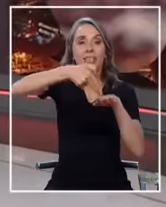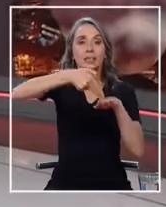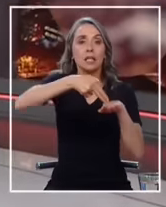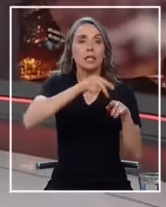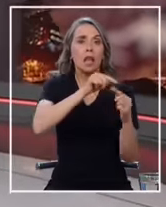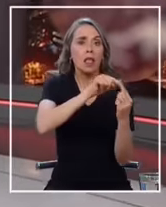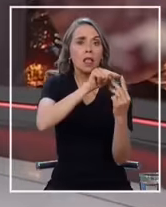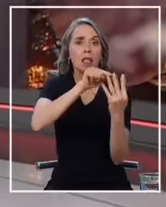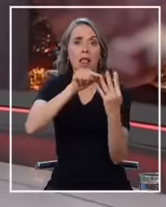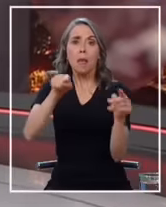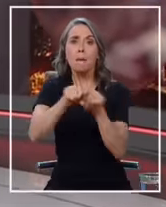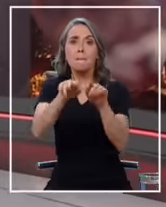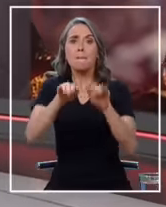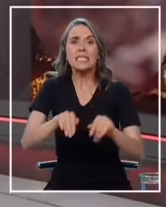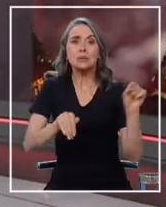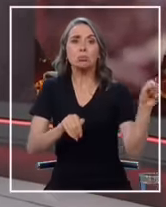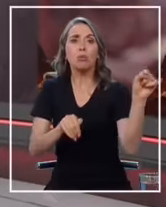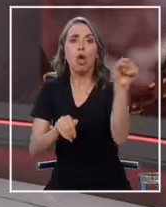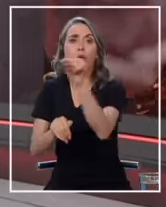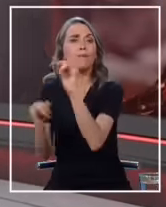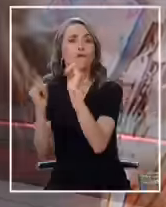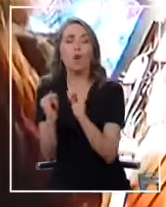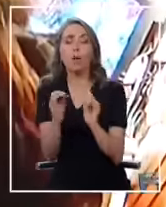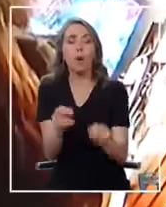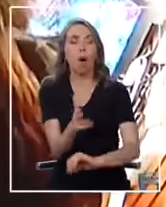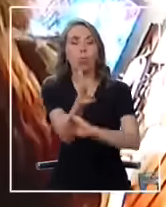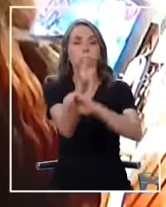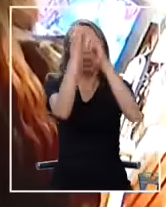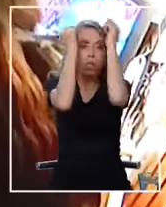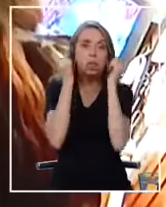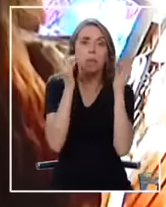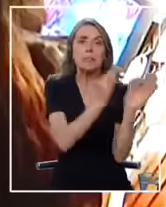el mismo modus operandi.